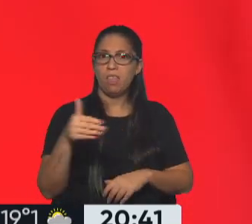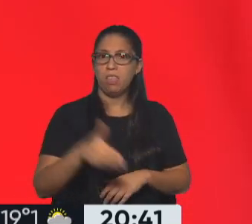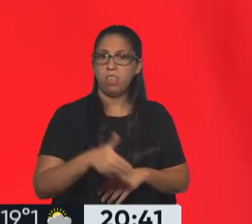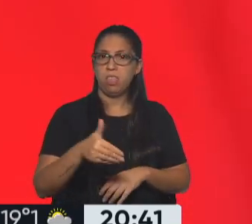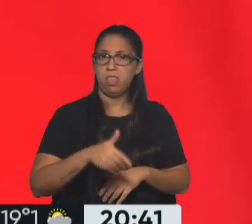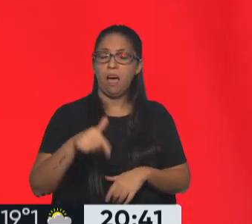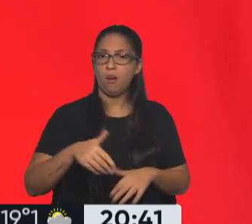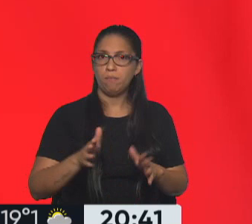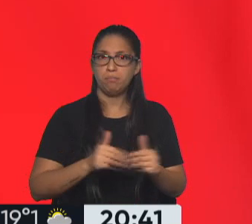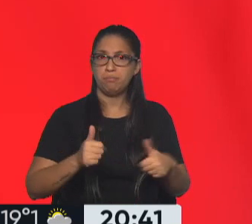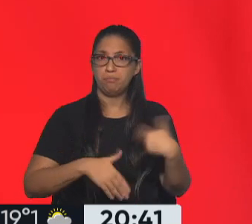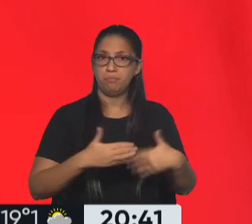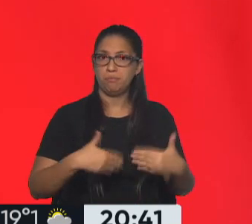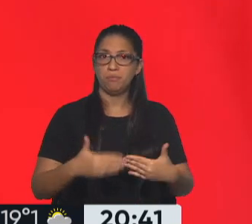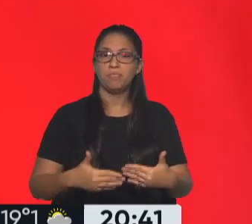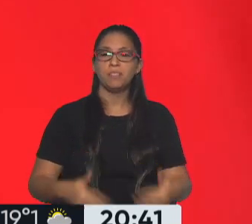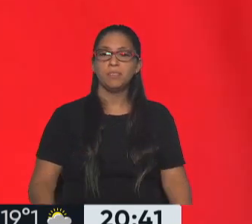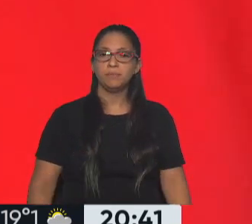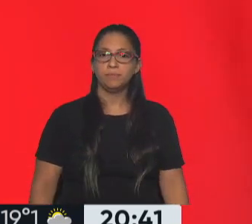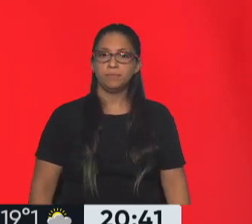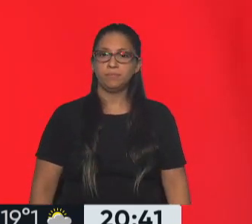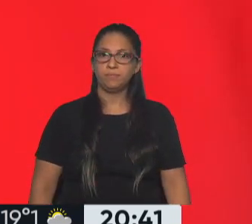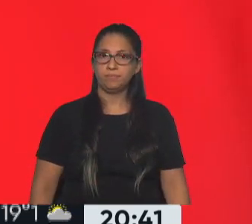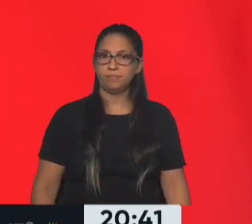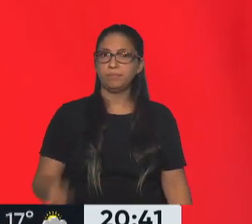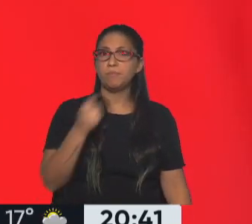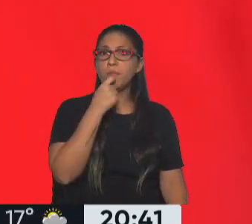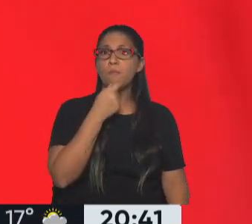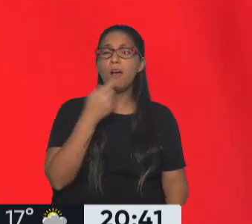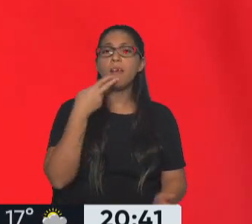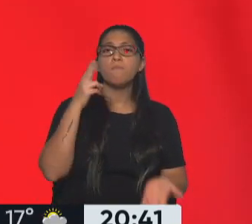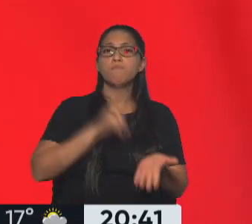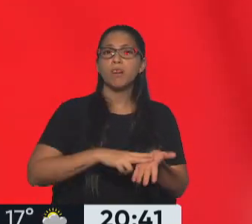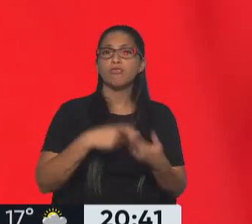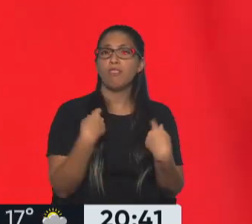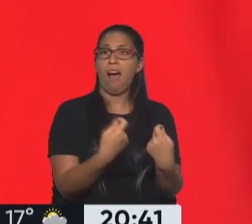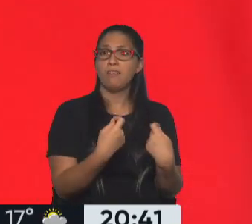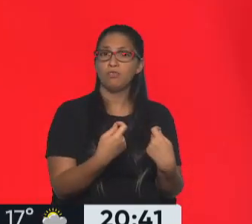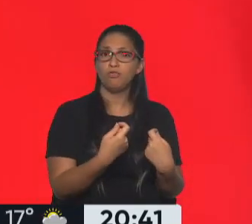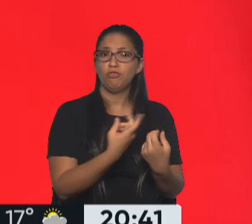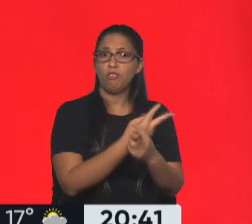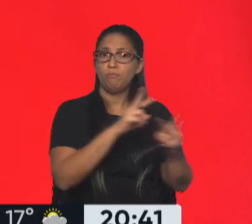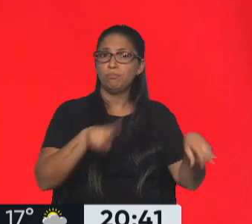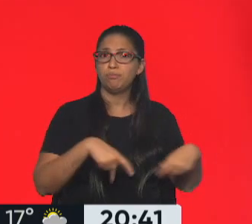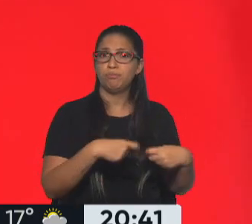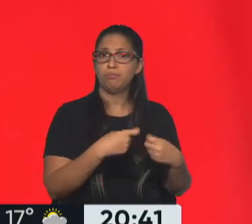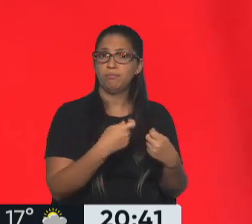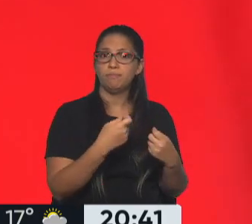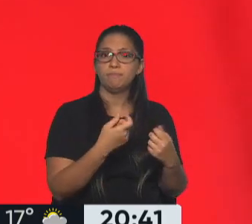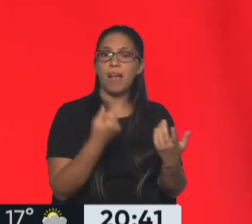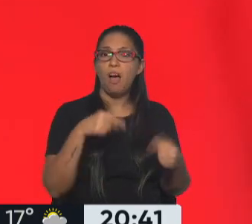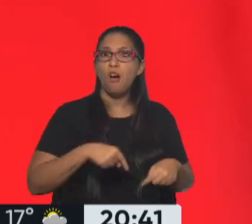moving very rapidly in tightening the fiscal spending, getting the